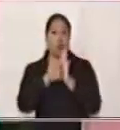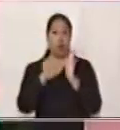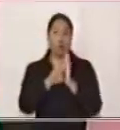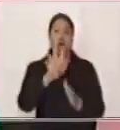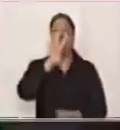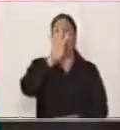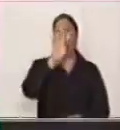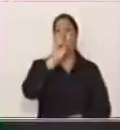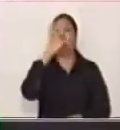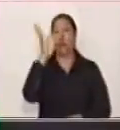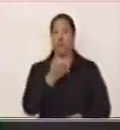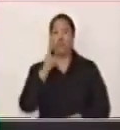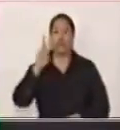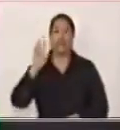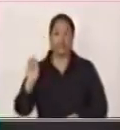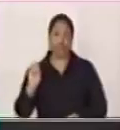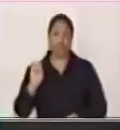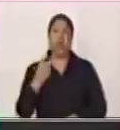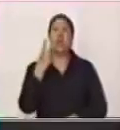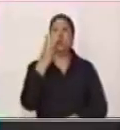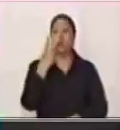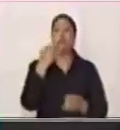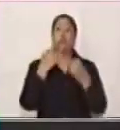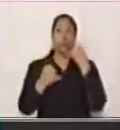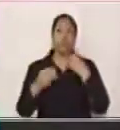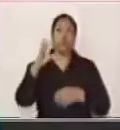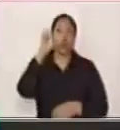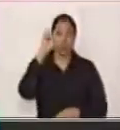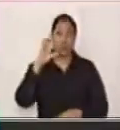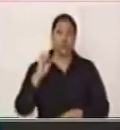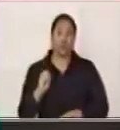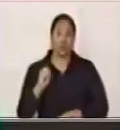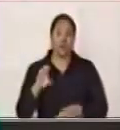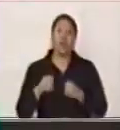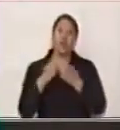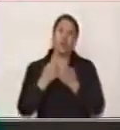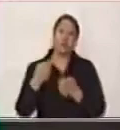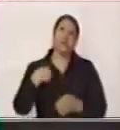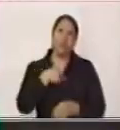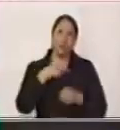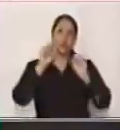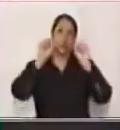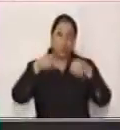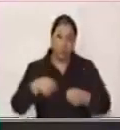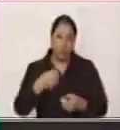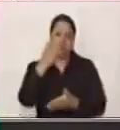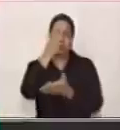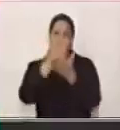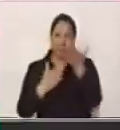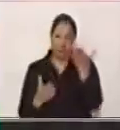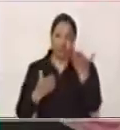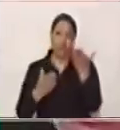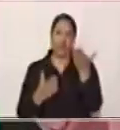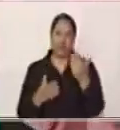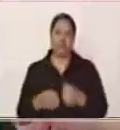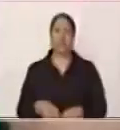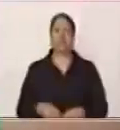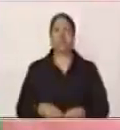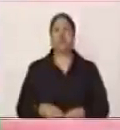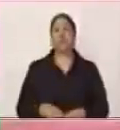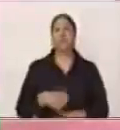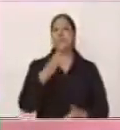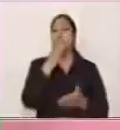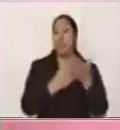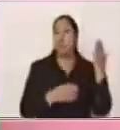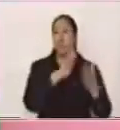20avos. Ambos terminan con 0, es decir que podemos sacarle la mitad. La mitad de